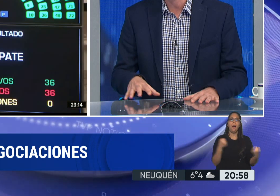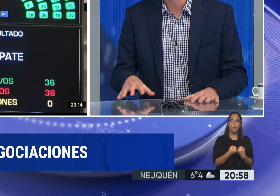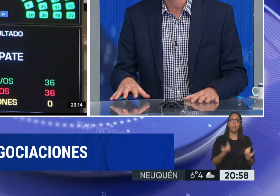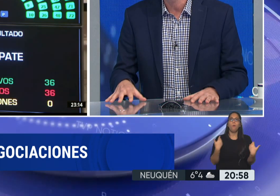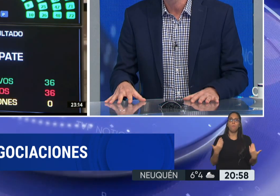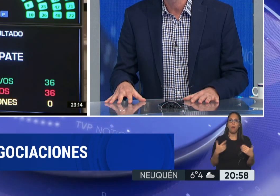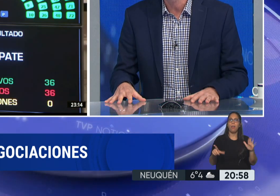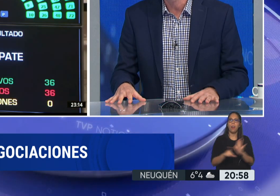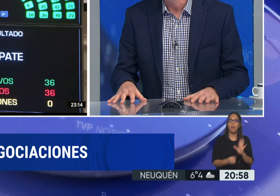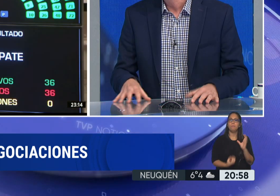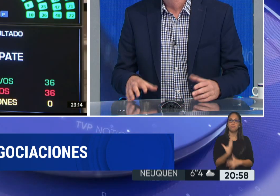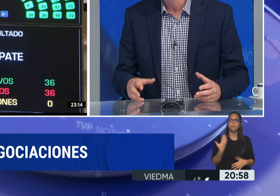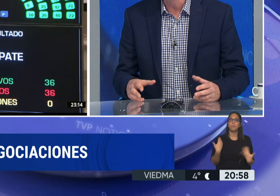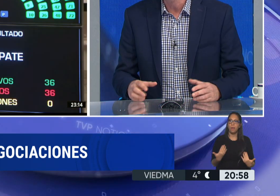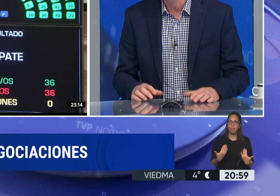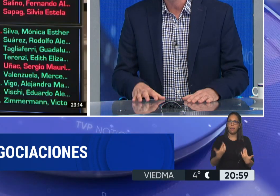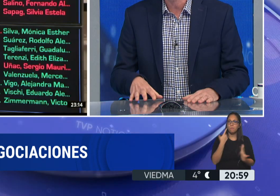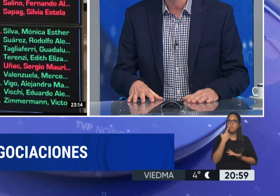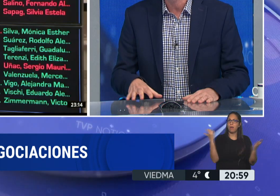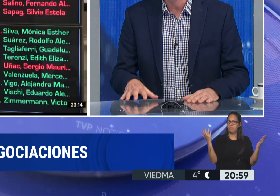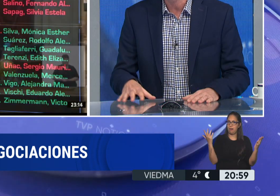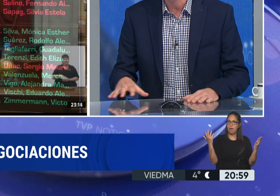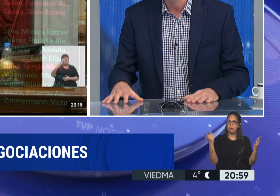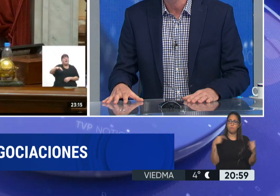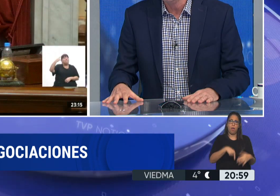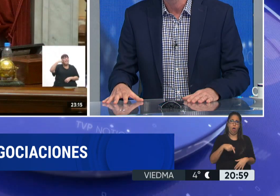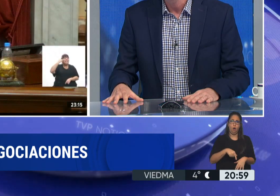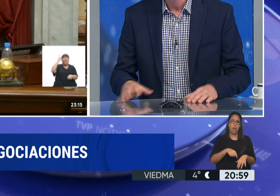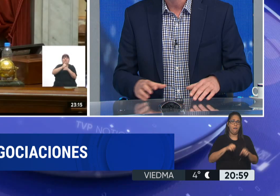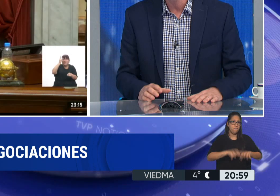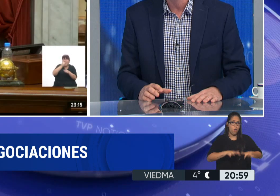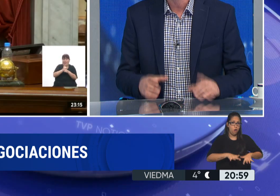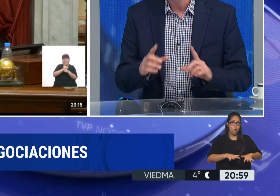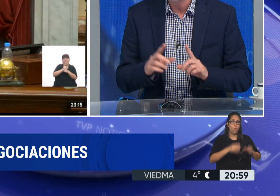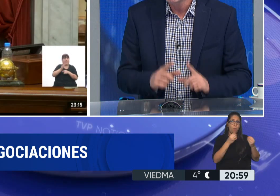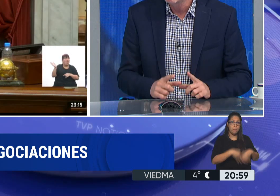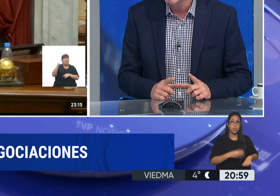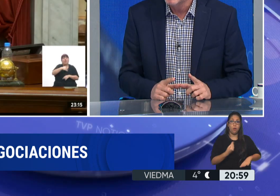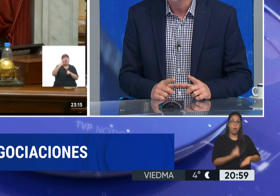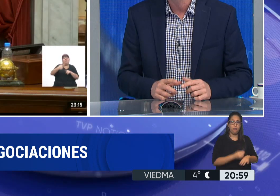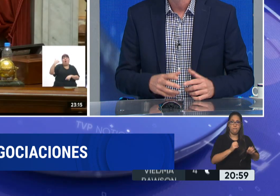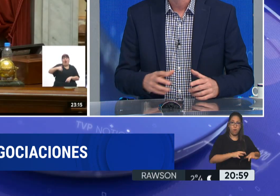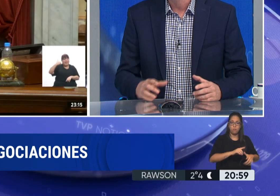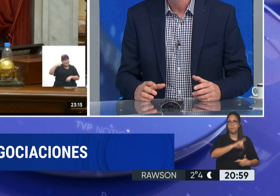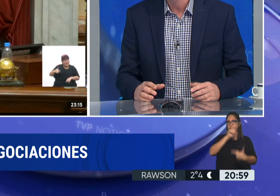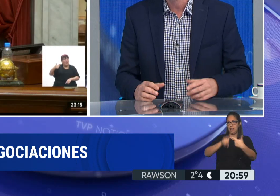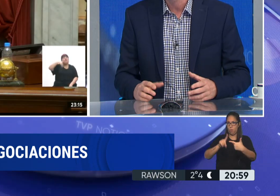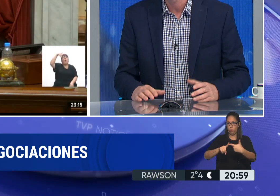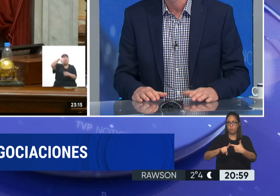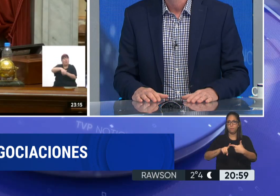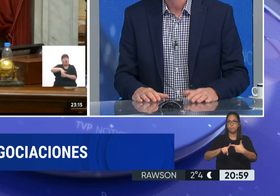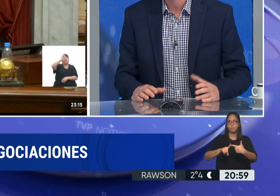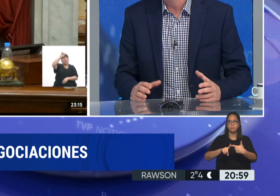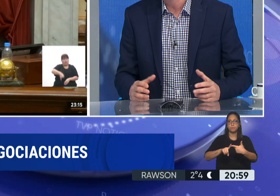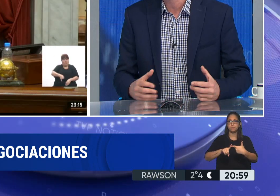tiene la posibilidad de hacerlo. No nos olvidemos de esa debilidad legislativa inicial. Luego, segundo paso, por supuesto que va a